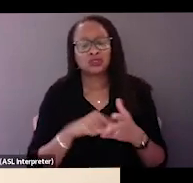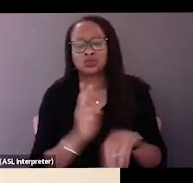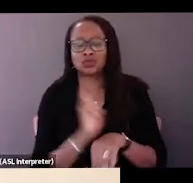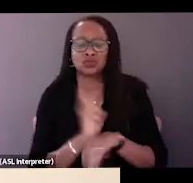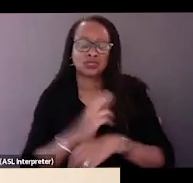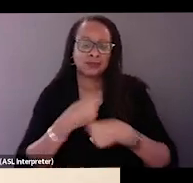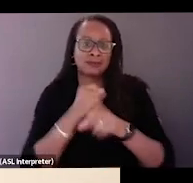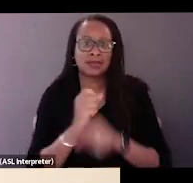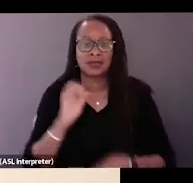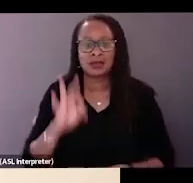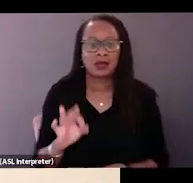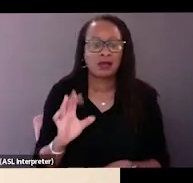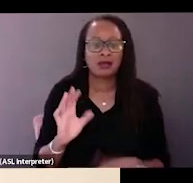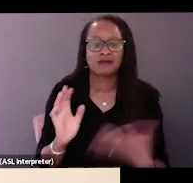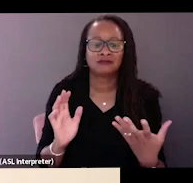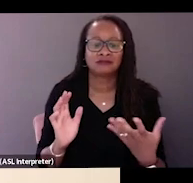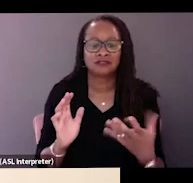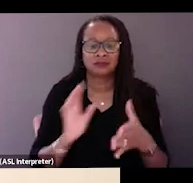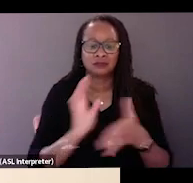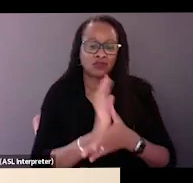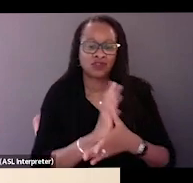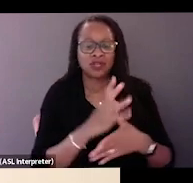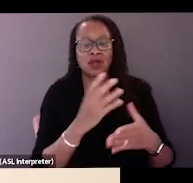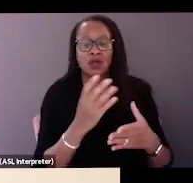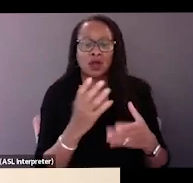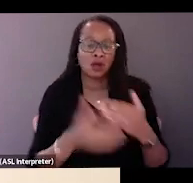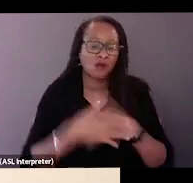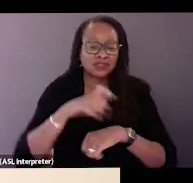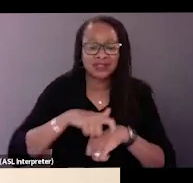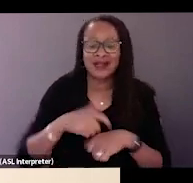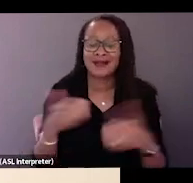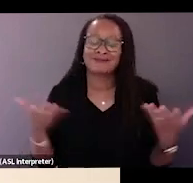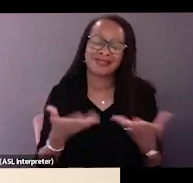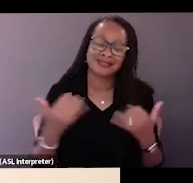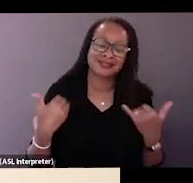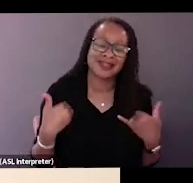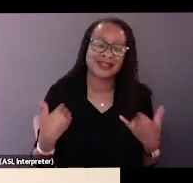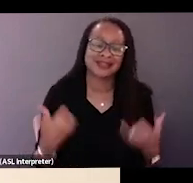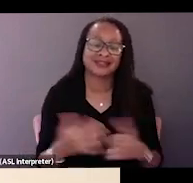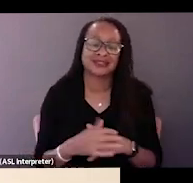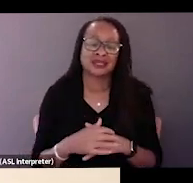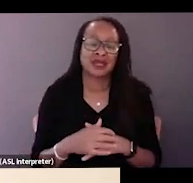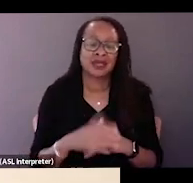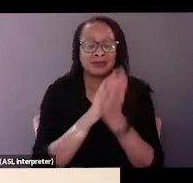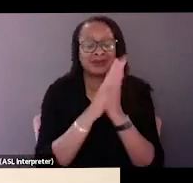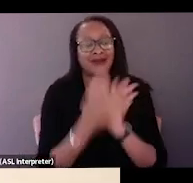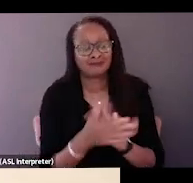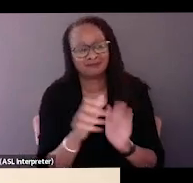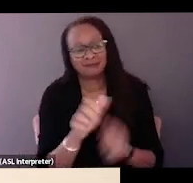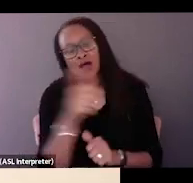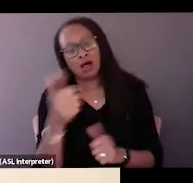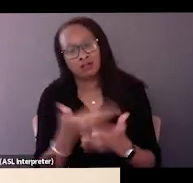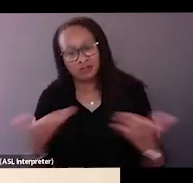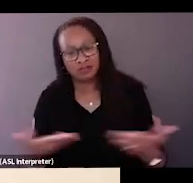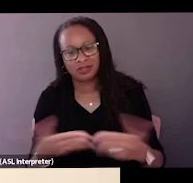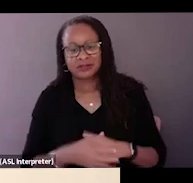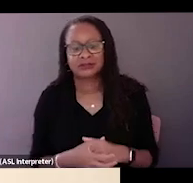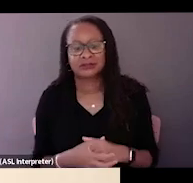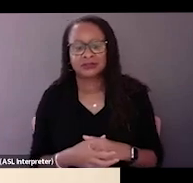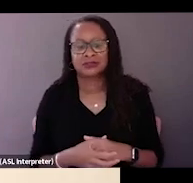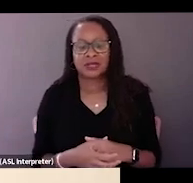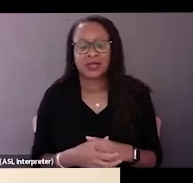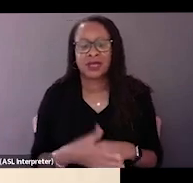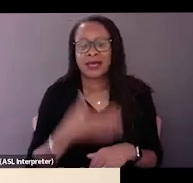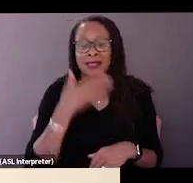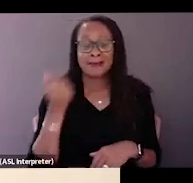montaje de la película y con el tiempo eso se ha vuelto otras cosas, y creo